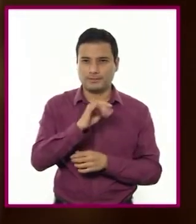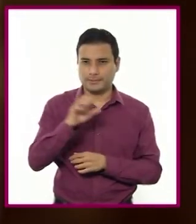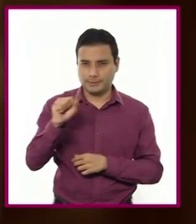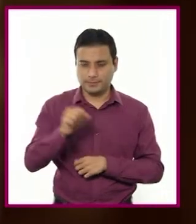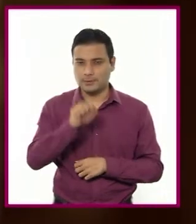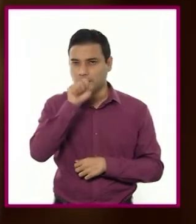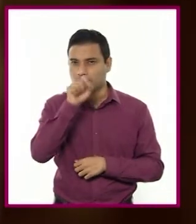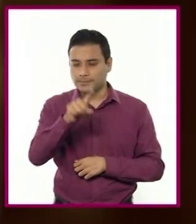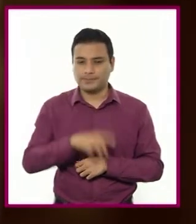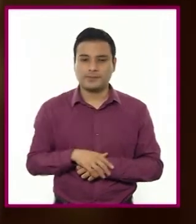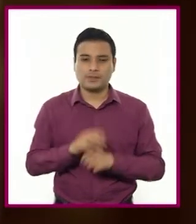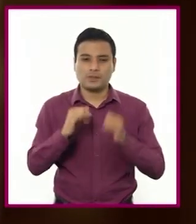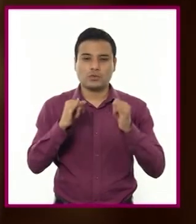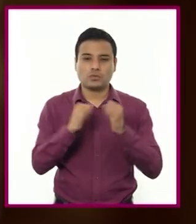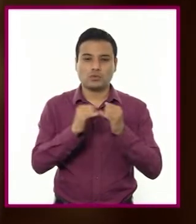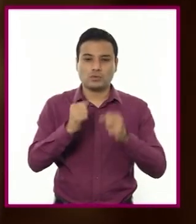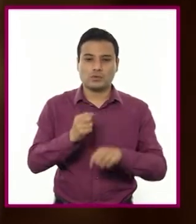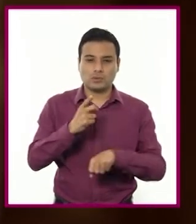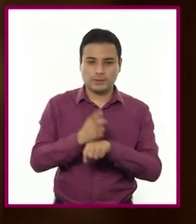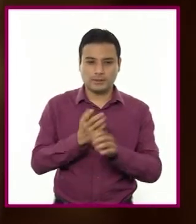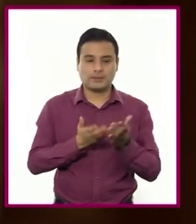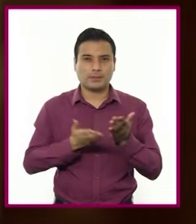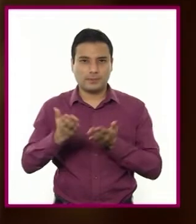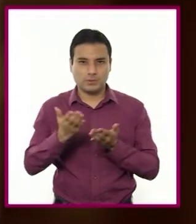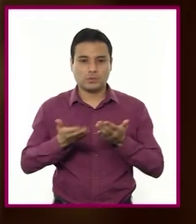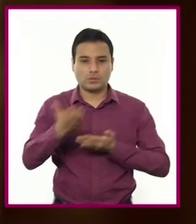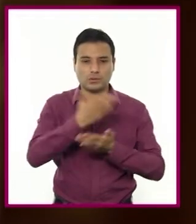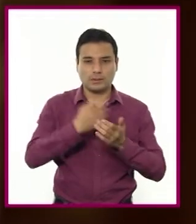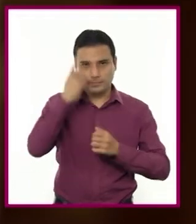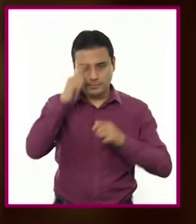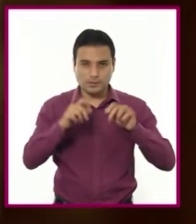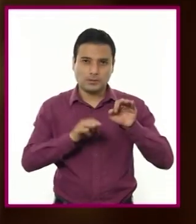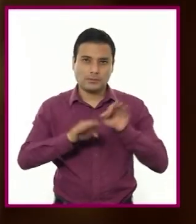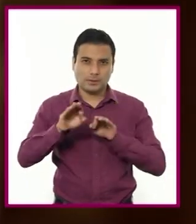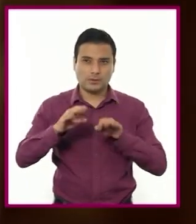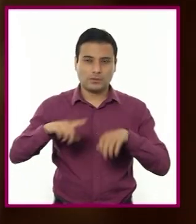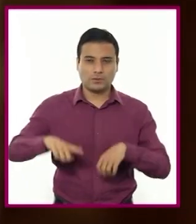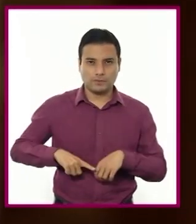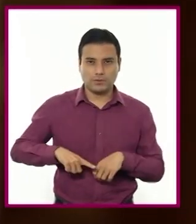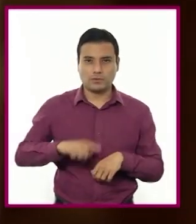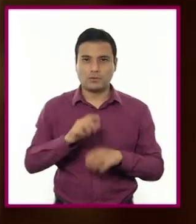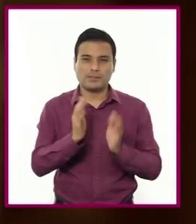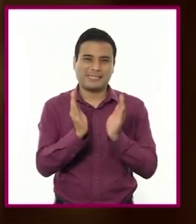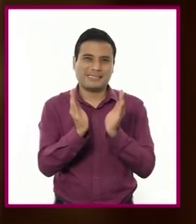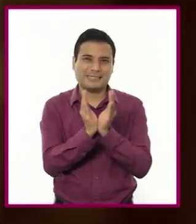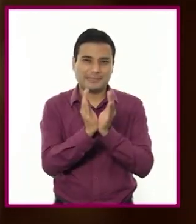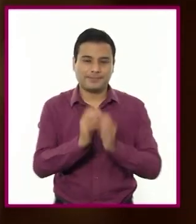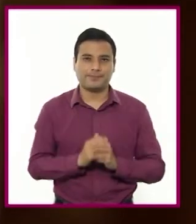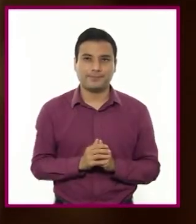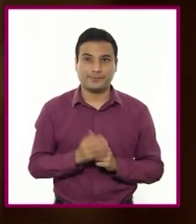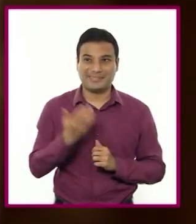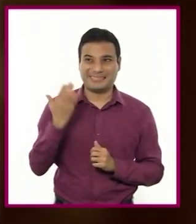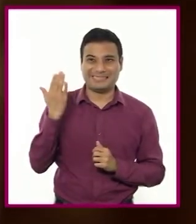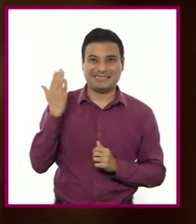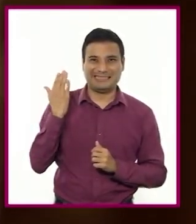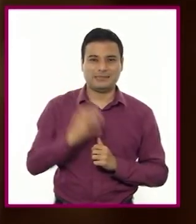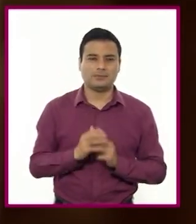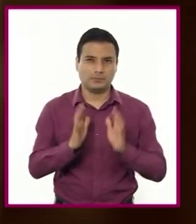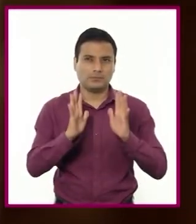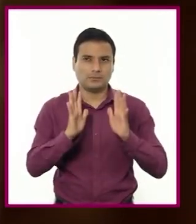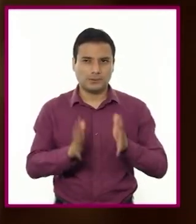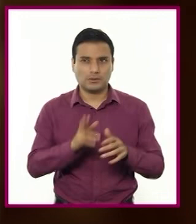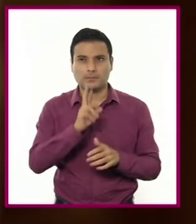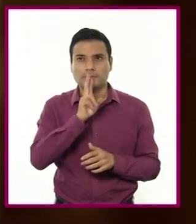de Seguridad y Servicios Sociales de los Trabajadores del Estado, ISSSTE. En los últimos años, se ha avanzado